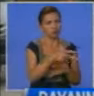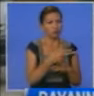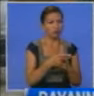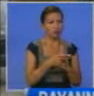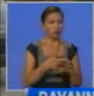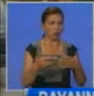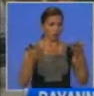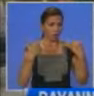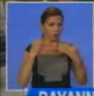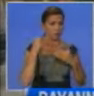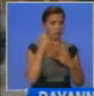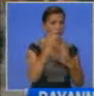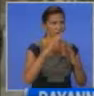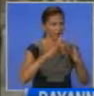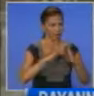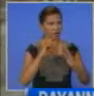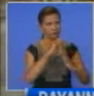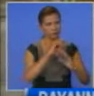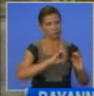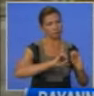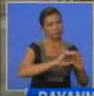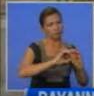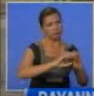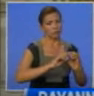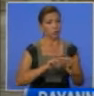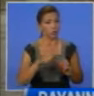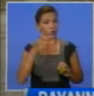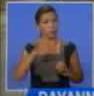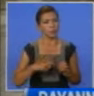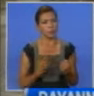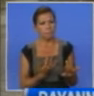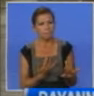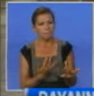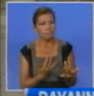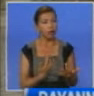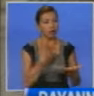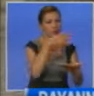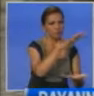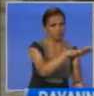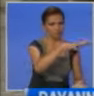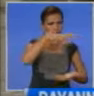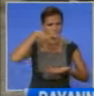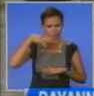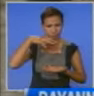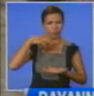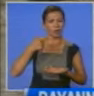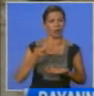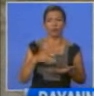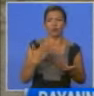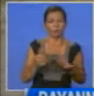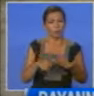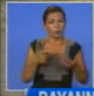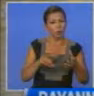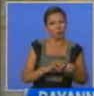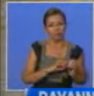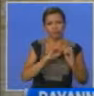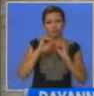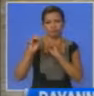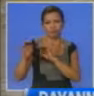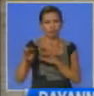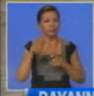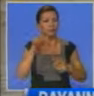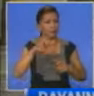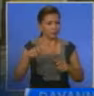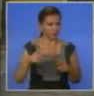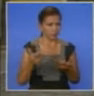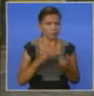Alborada, en el norte de Guayaquil. Aquí los esperaba otra persona, quien se encargaría exclusivamente de la logística para el alojamiento de los